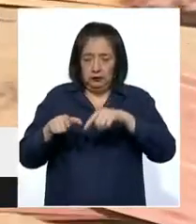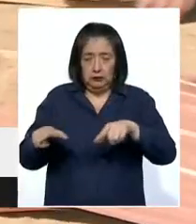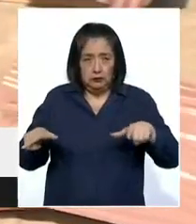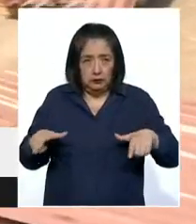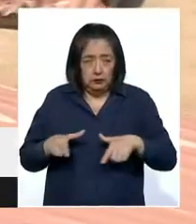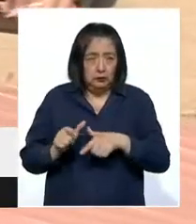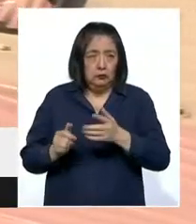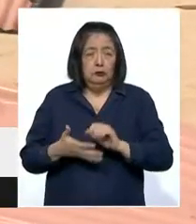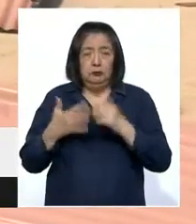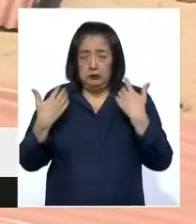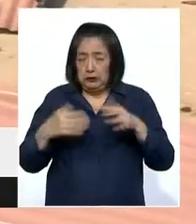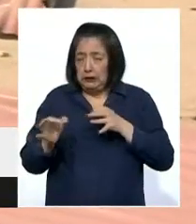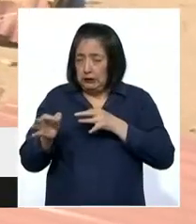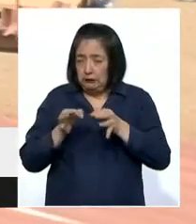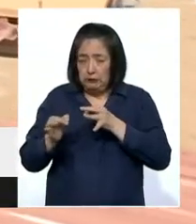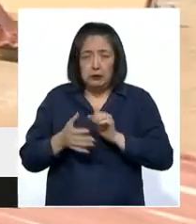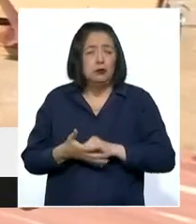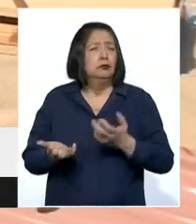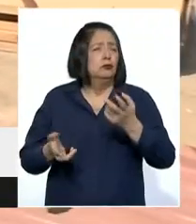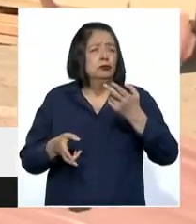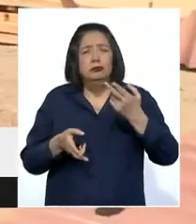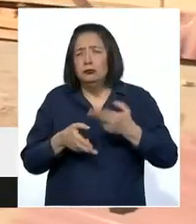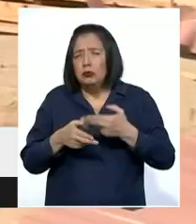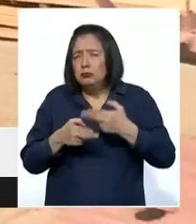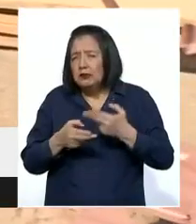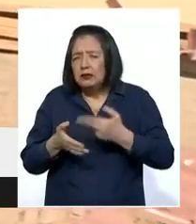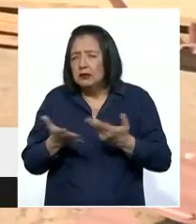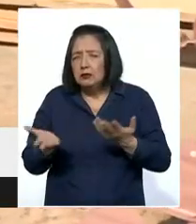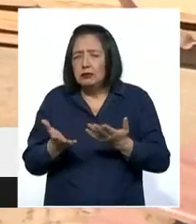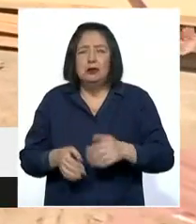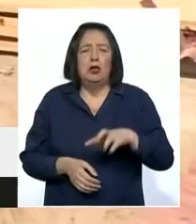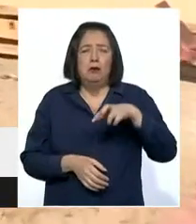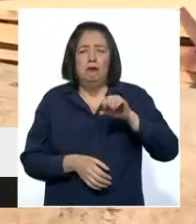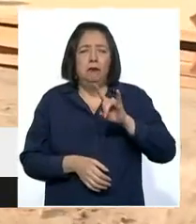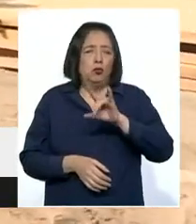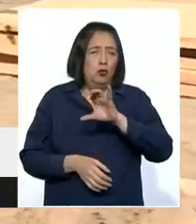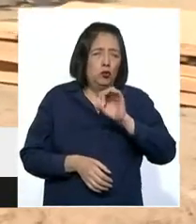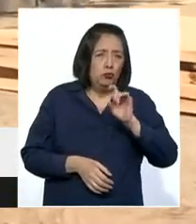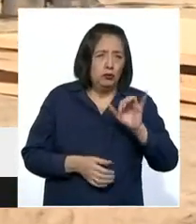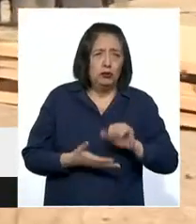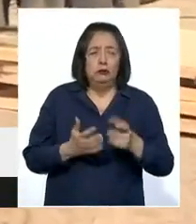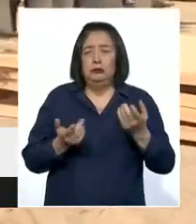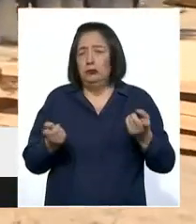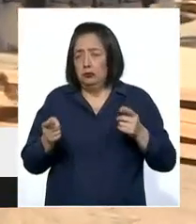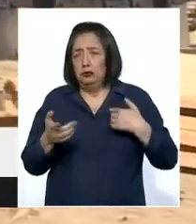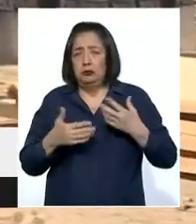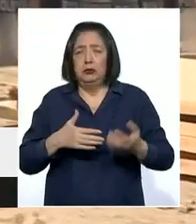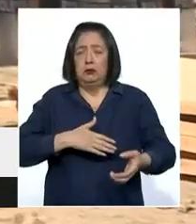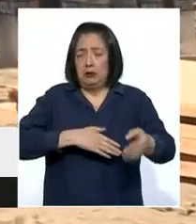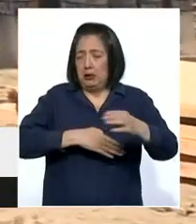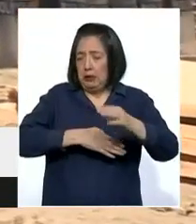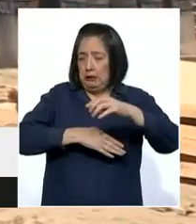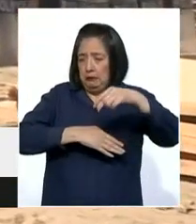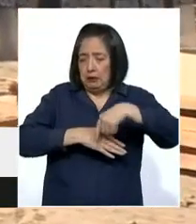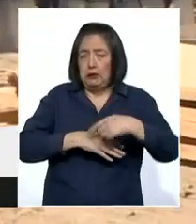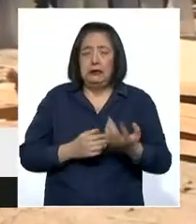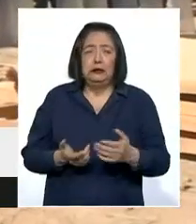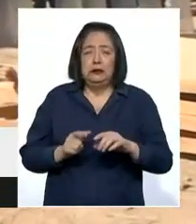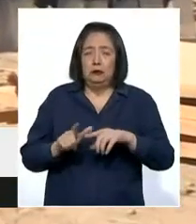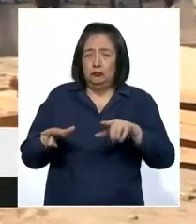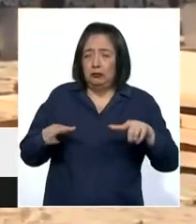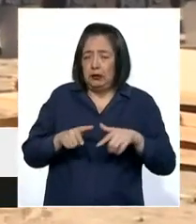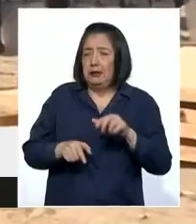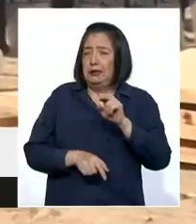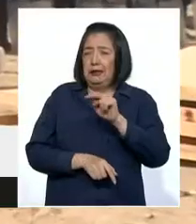como les mencionábamos es pucusana Nosotros hemos ingresado por el acceso a lo que es la playa de naplo